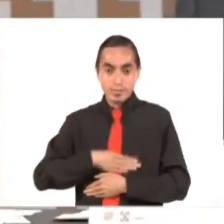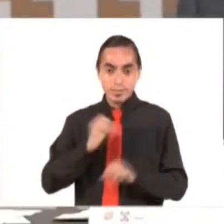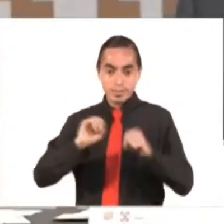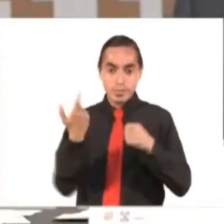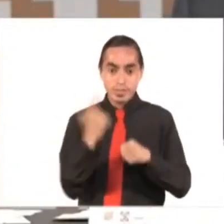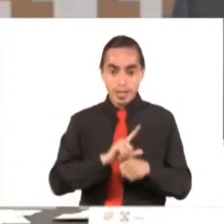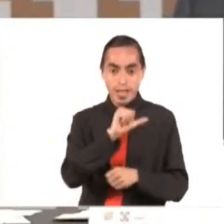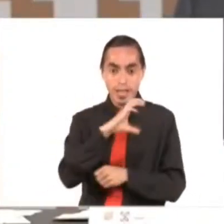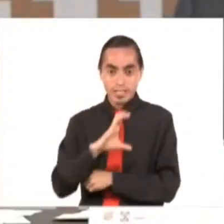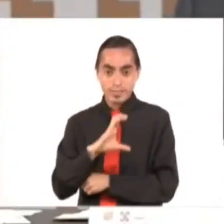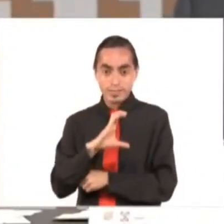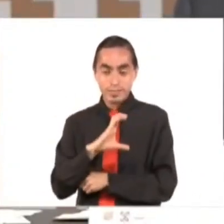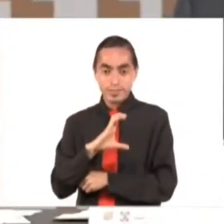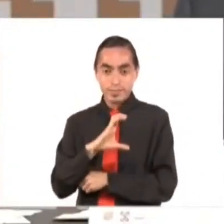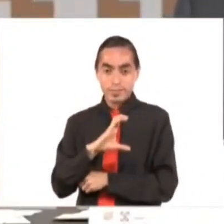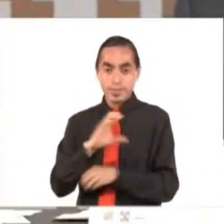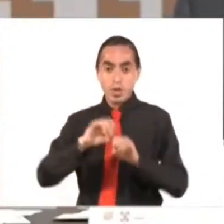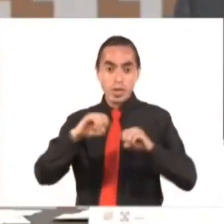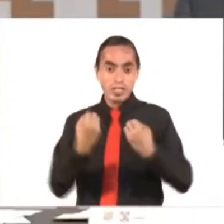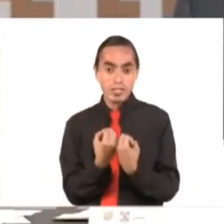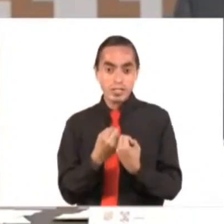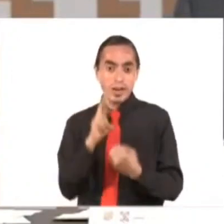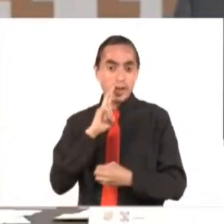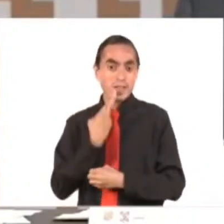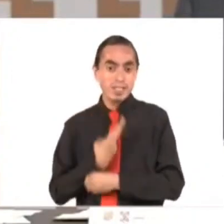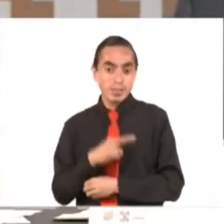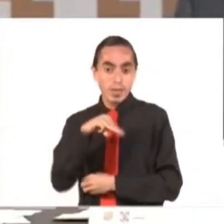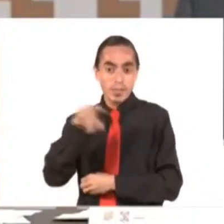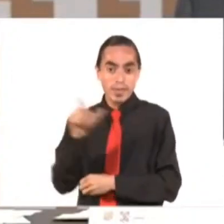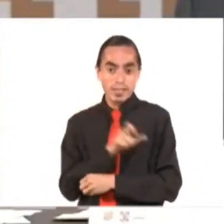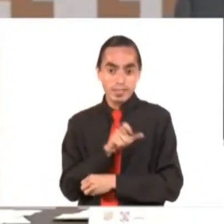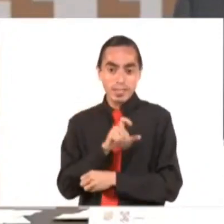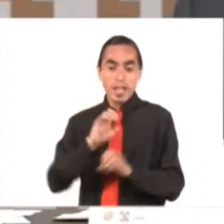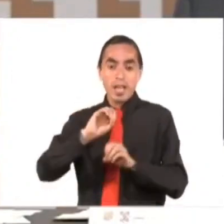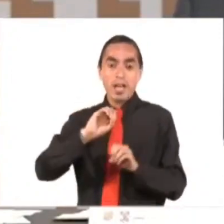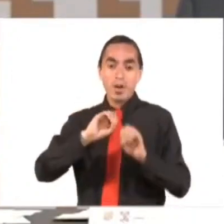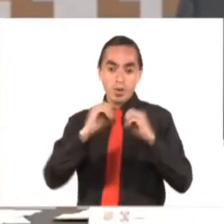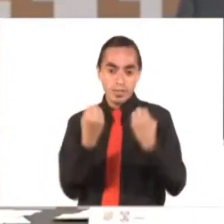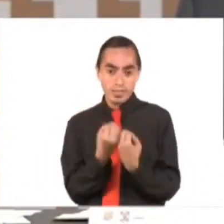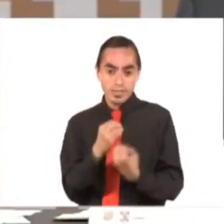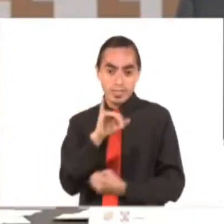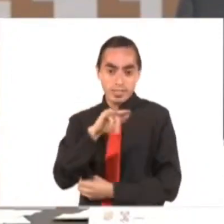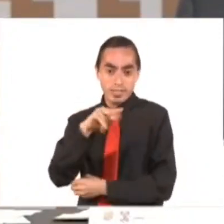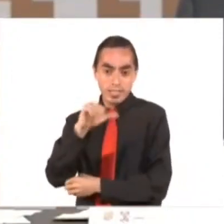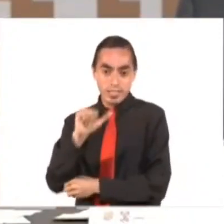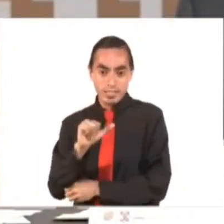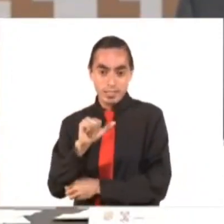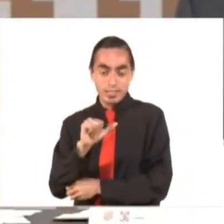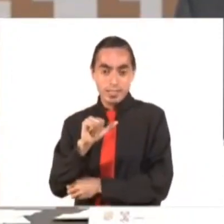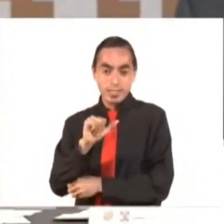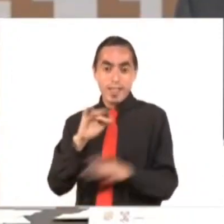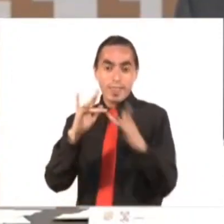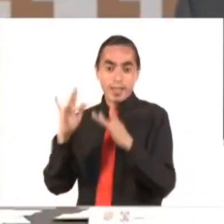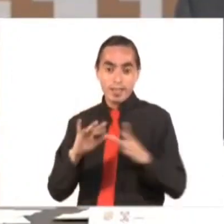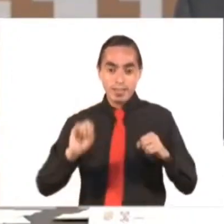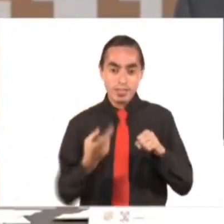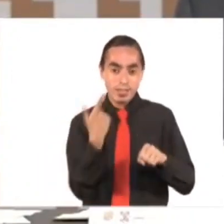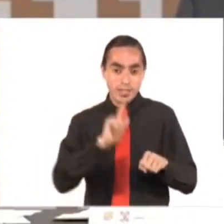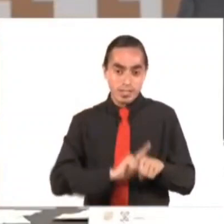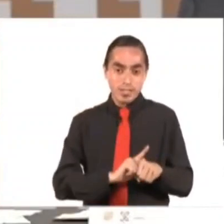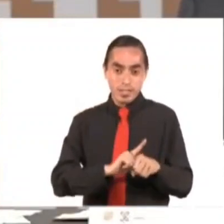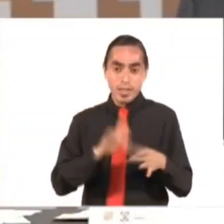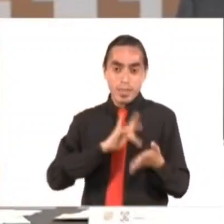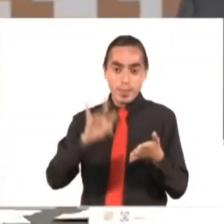la organización Racismo MX, la organización Inserta y la Red Nacional de Apoyo, OSC.